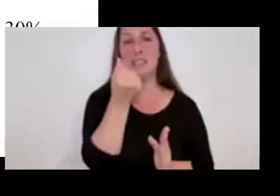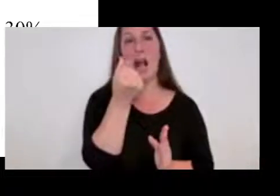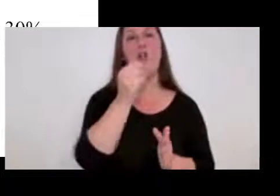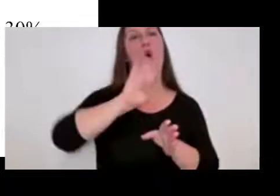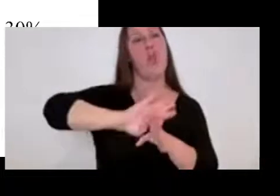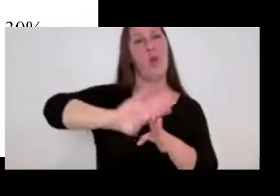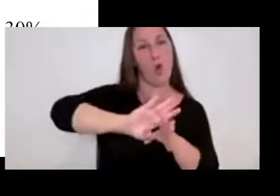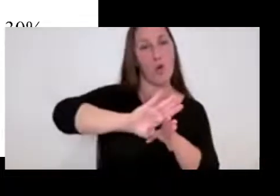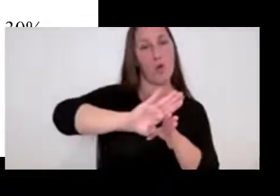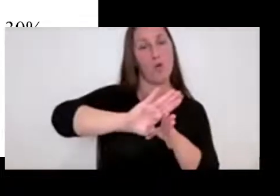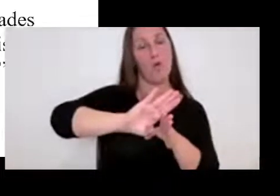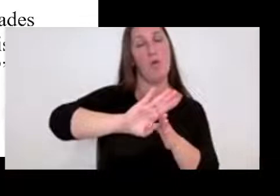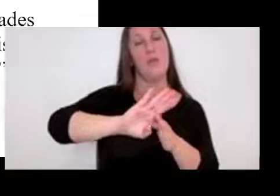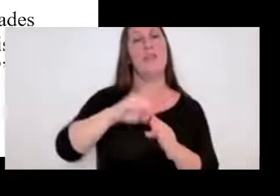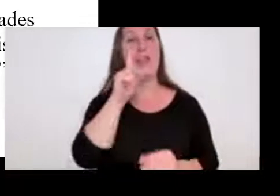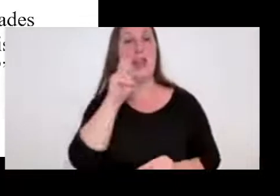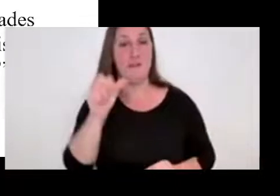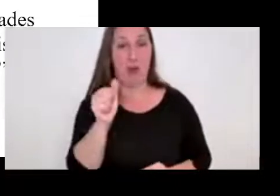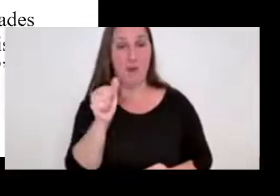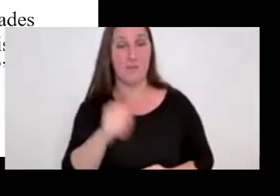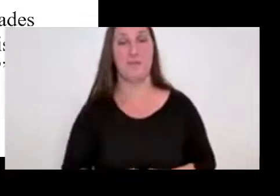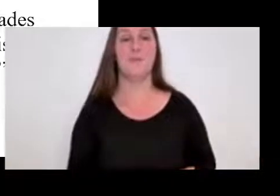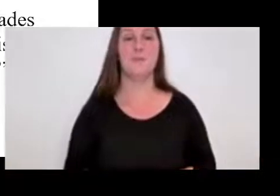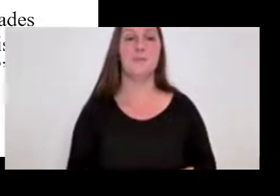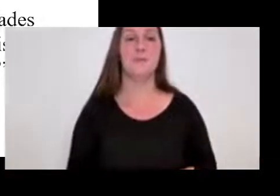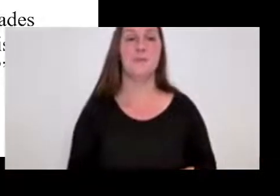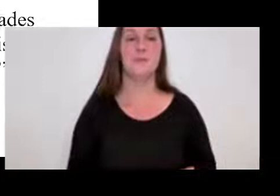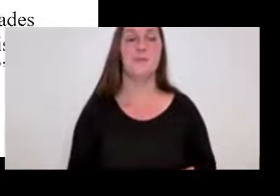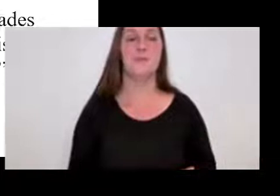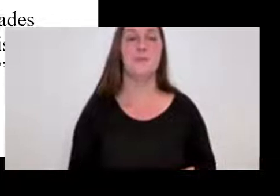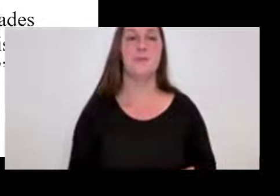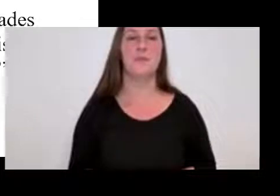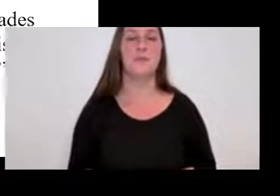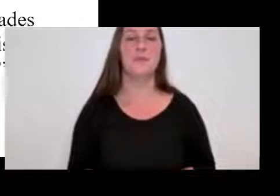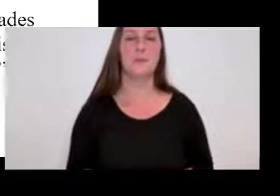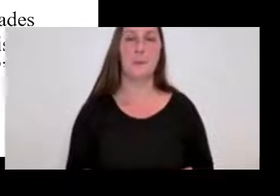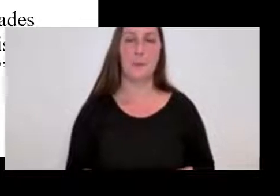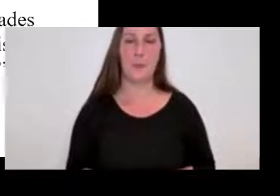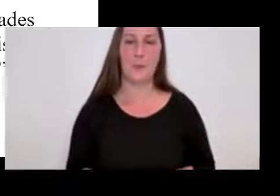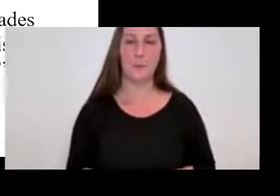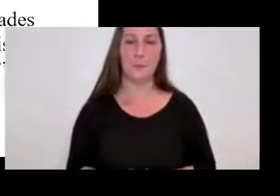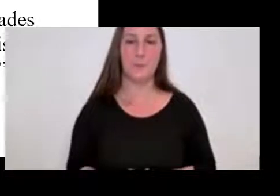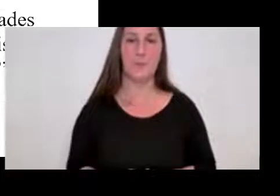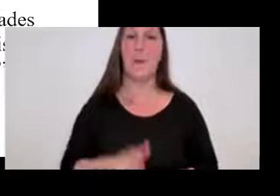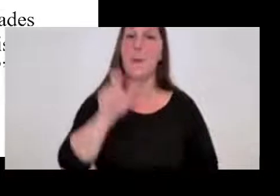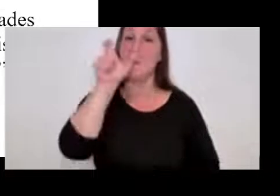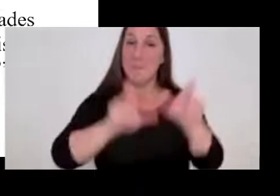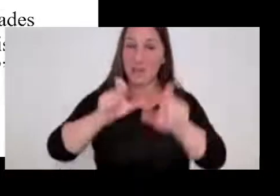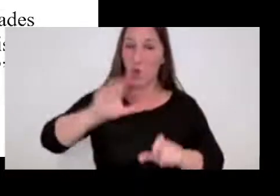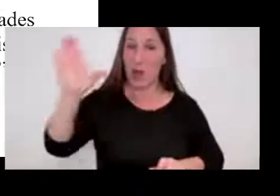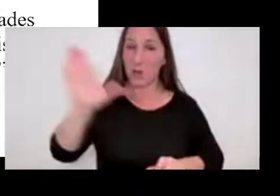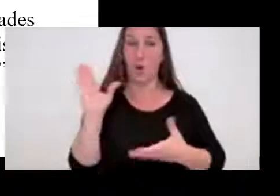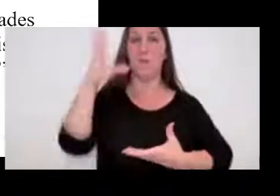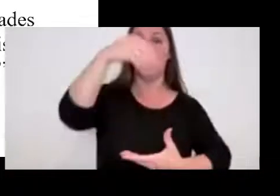de impuesto al valor agregado, y todo aquel que adhiera al régimen